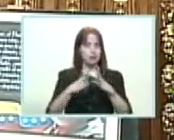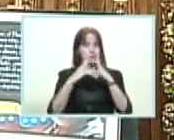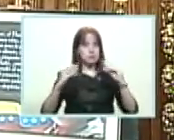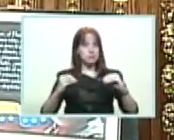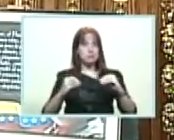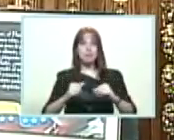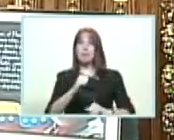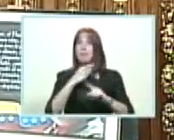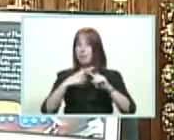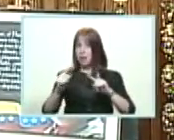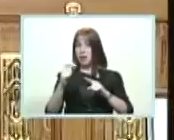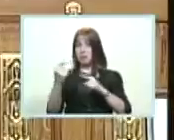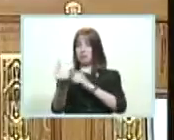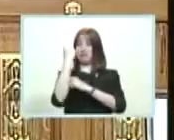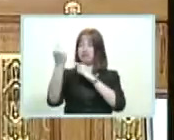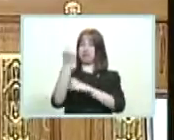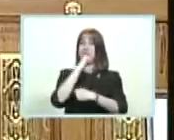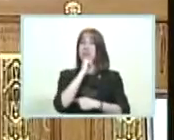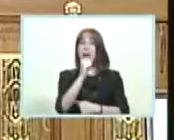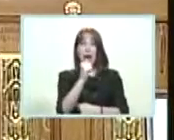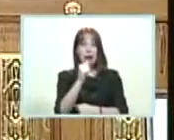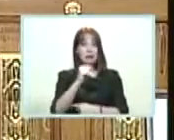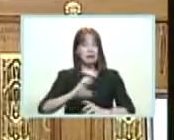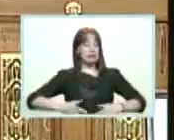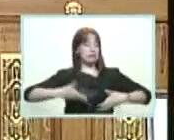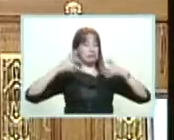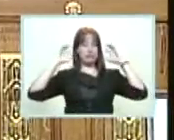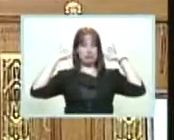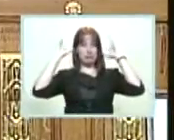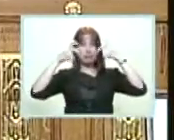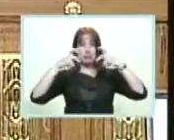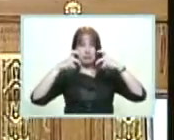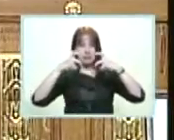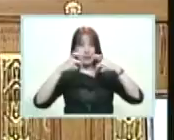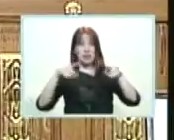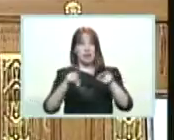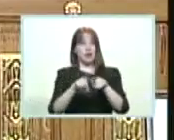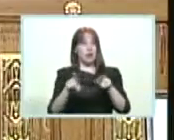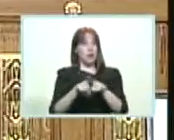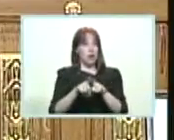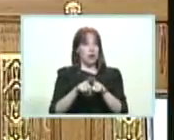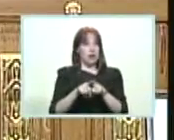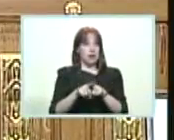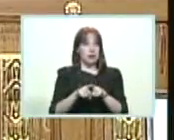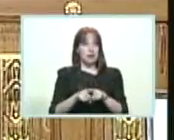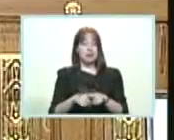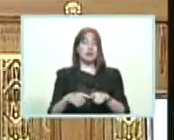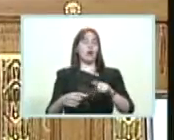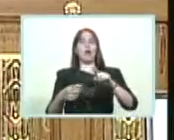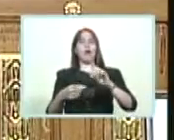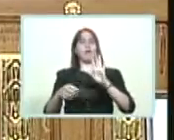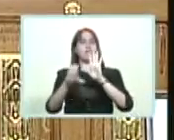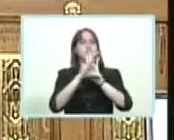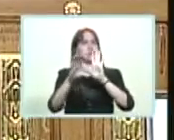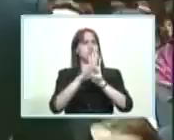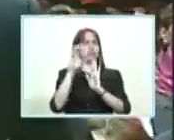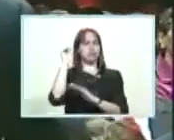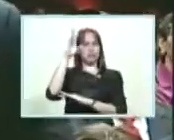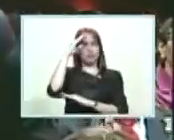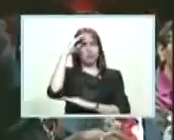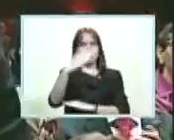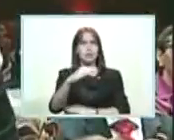Por las malas somos fieros, como dicen en Biscucuy. Aquí está el tremendo constituyente de la juventud